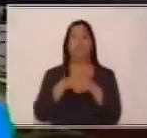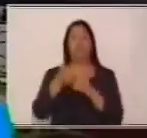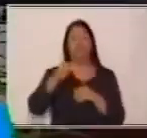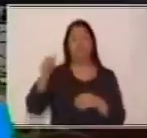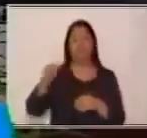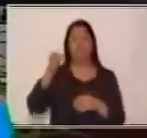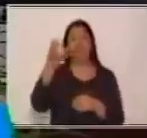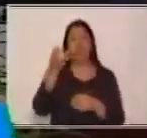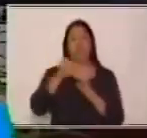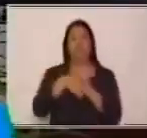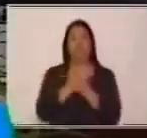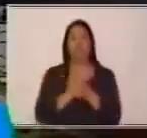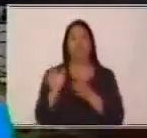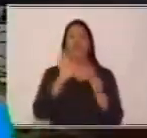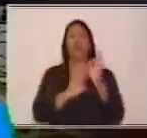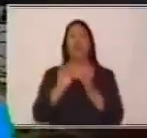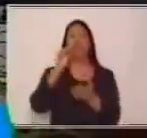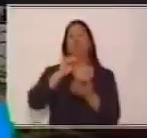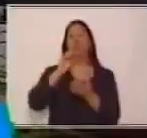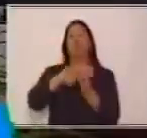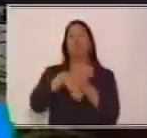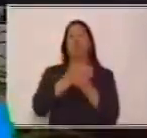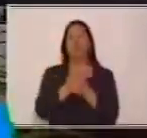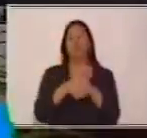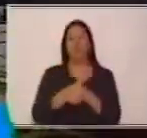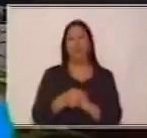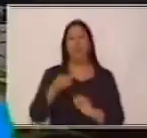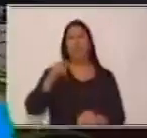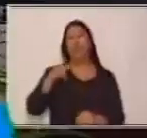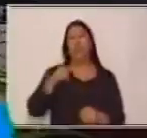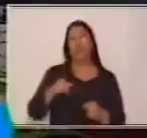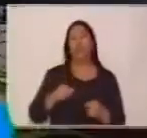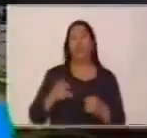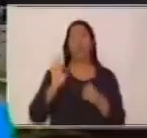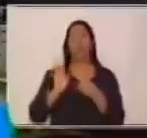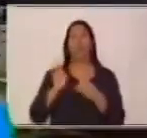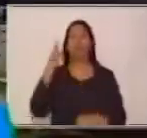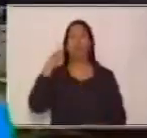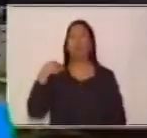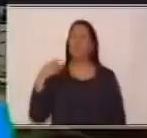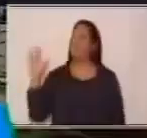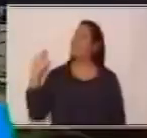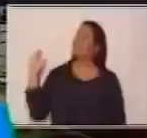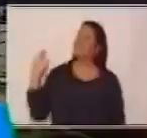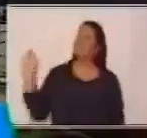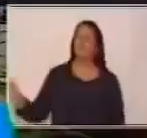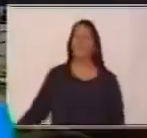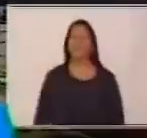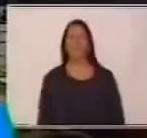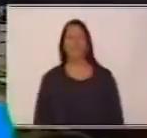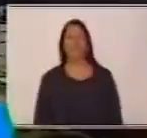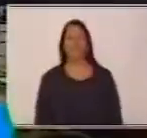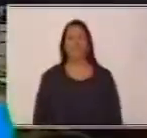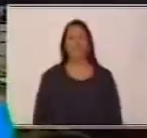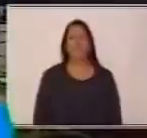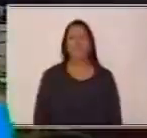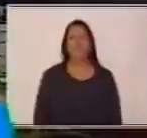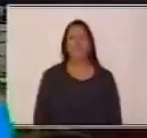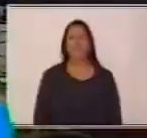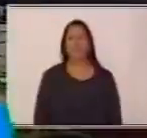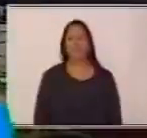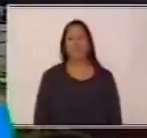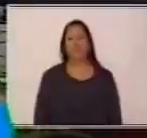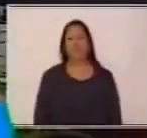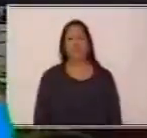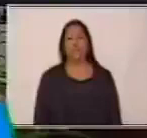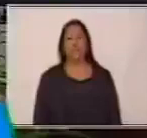antibacterial. En esta oportunidad nos acompaña en la interpretación Ruth. Gracias, Ruth. Continuando con el